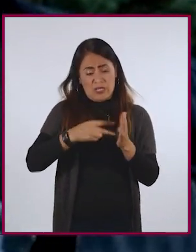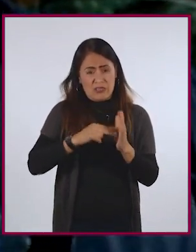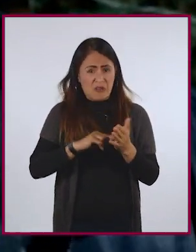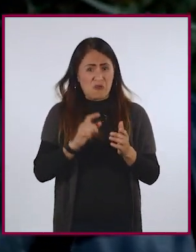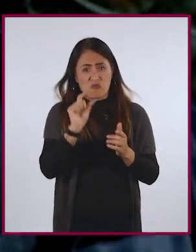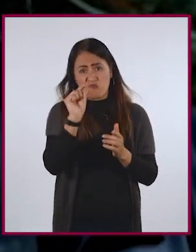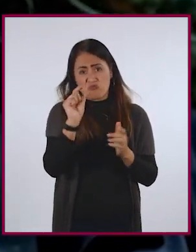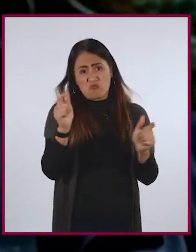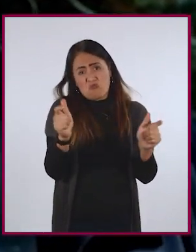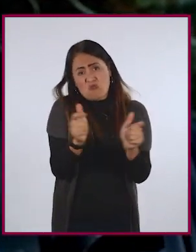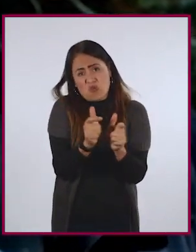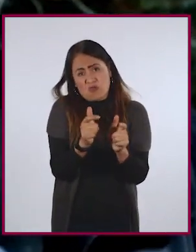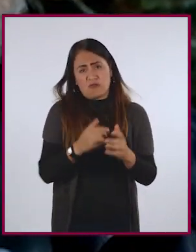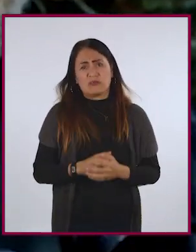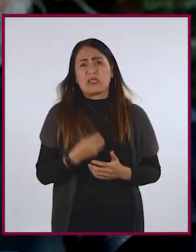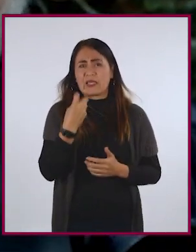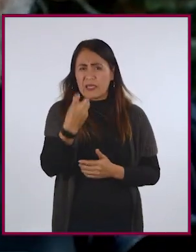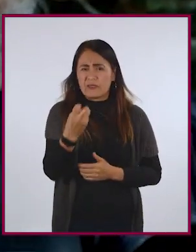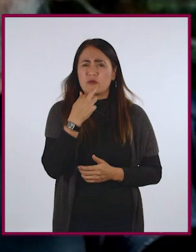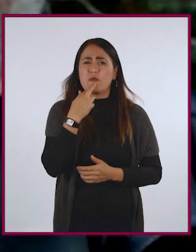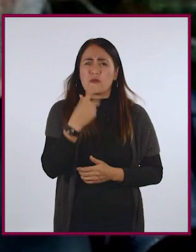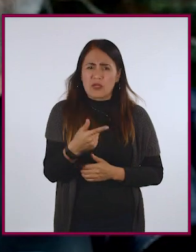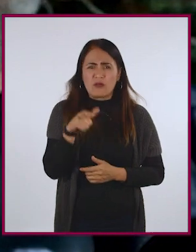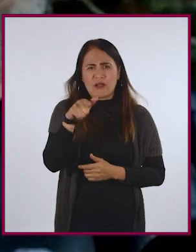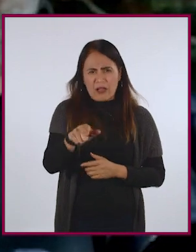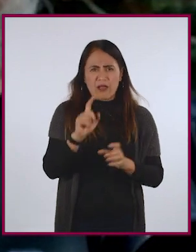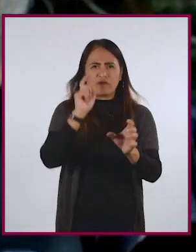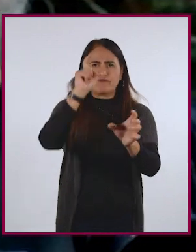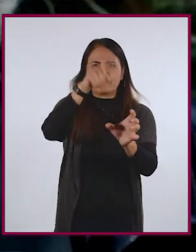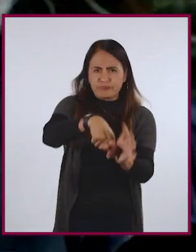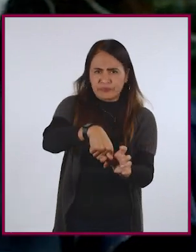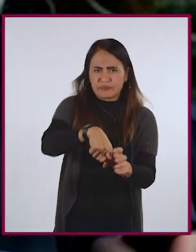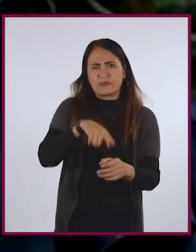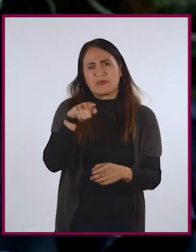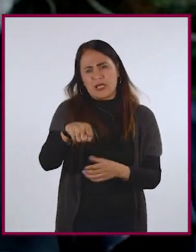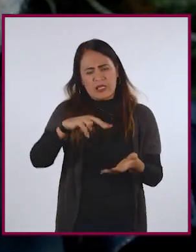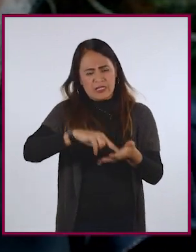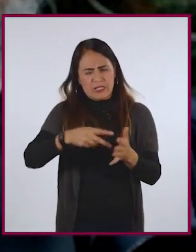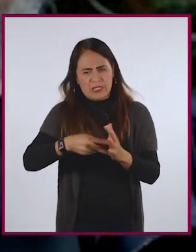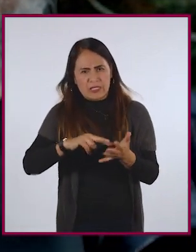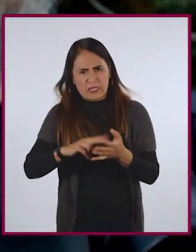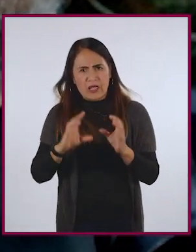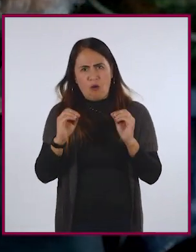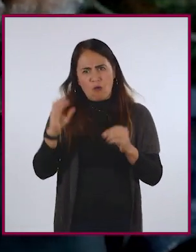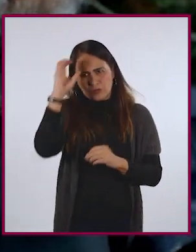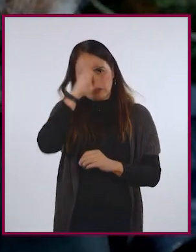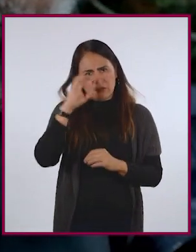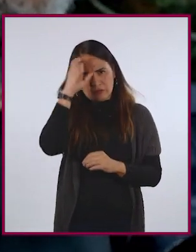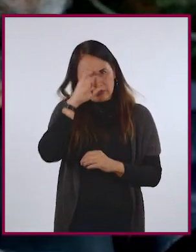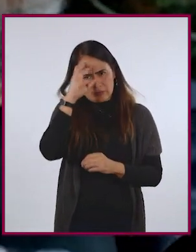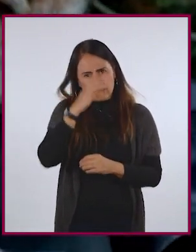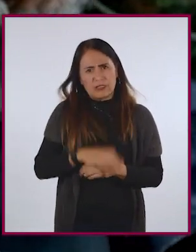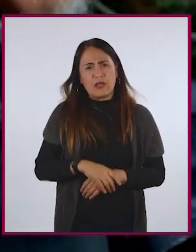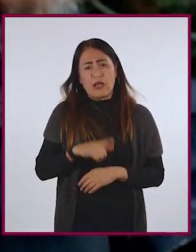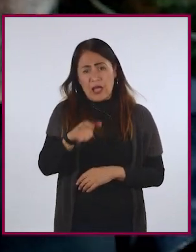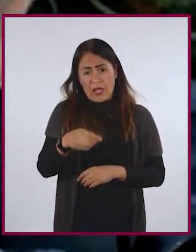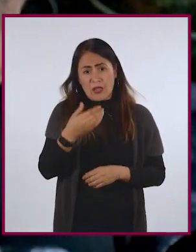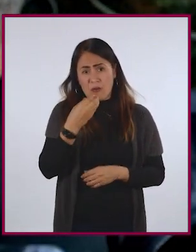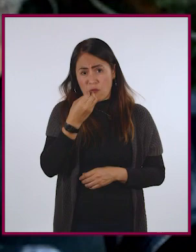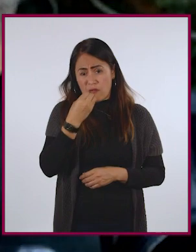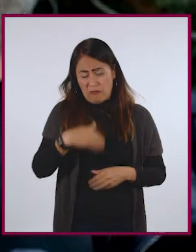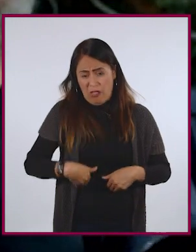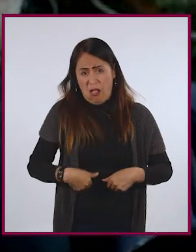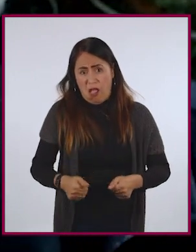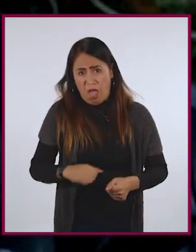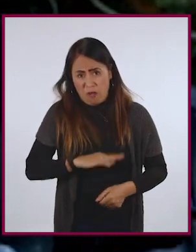pocos ingenieros. Y es una buena apuesta de vida, trabajar en ingeniería o en ciencias. No se van a